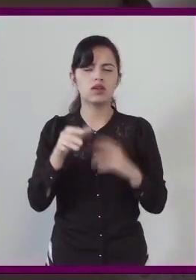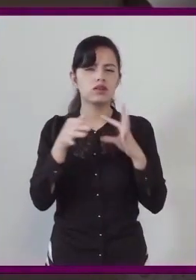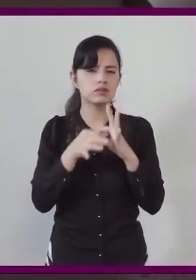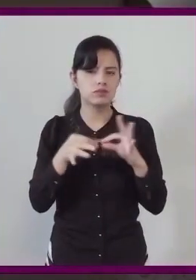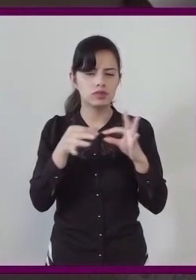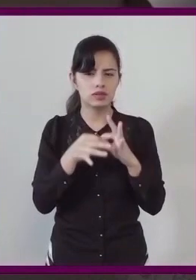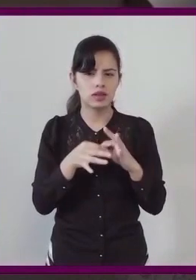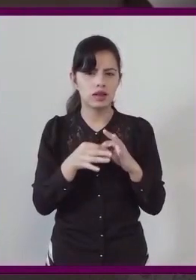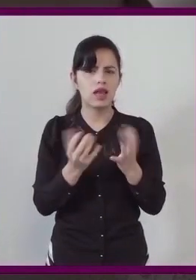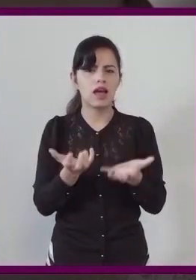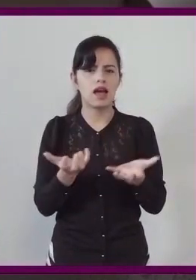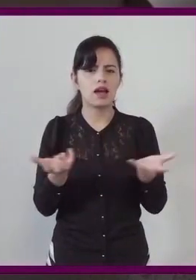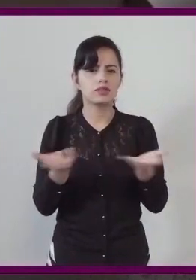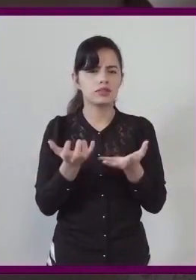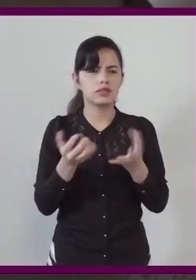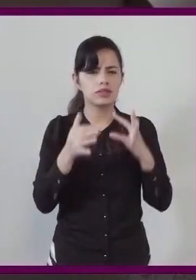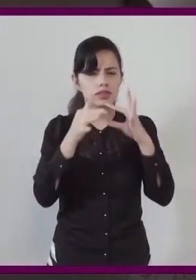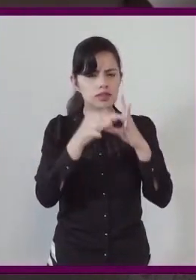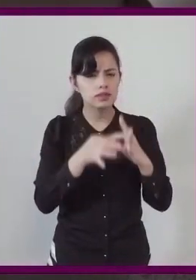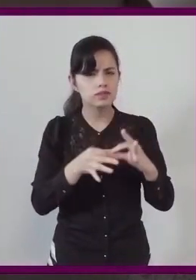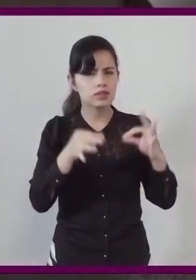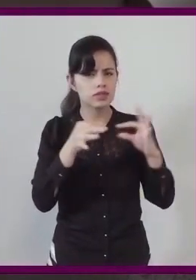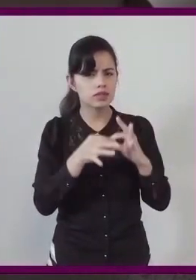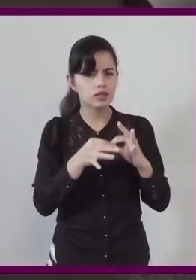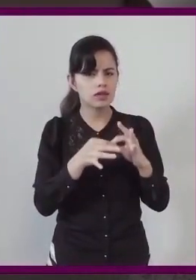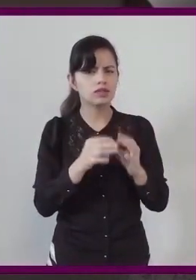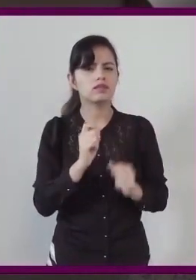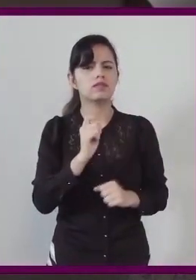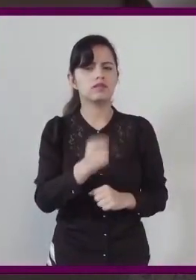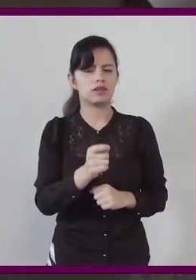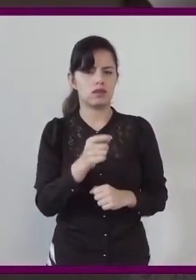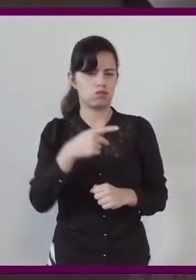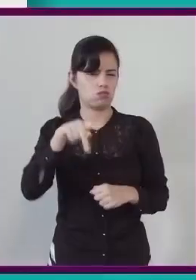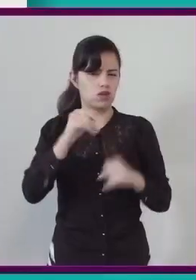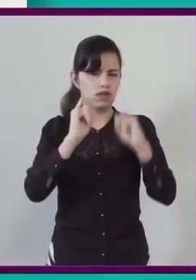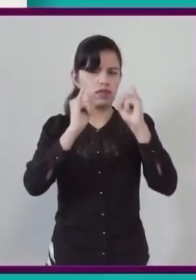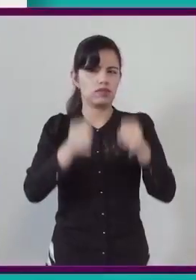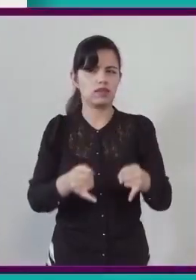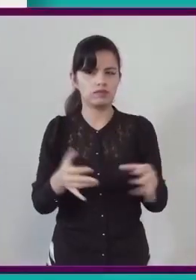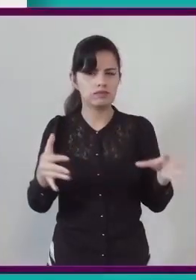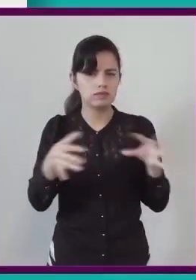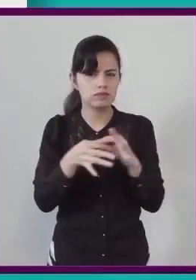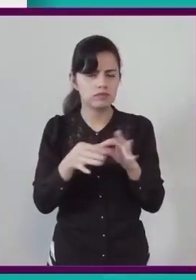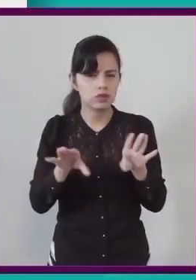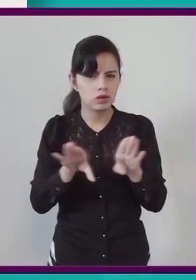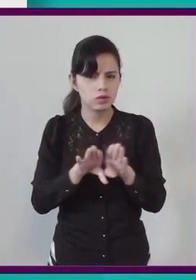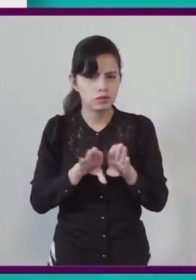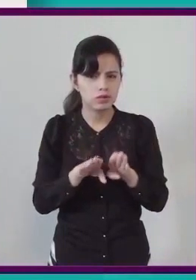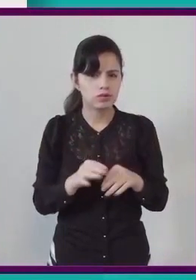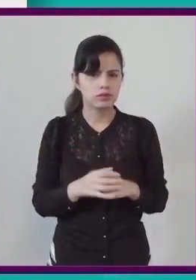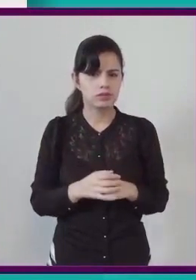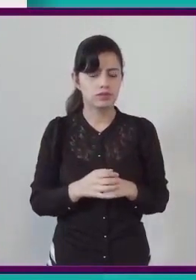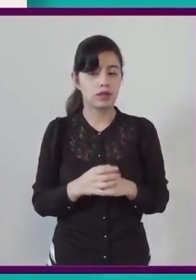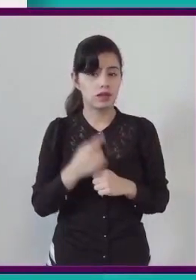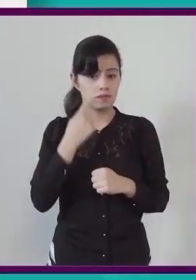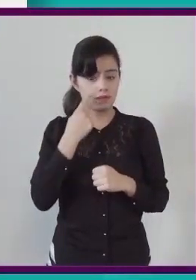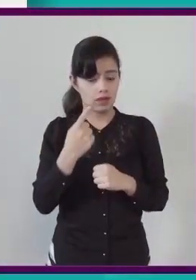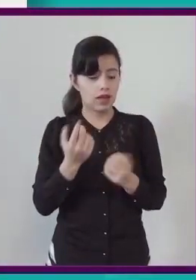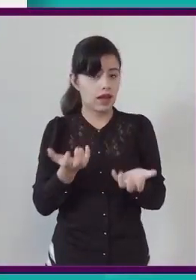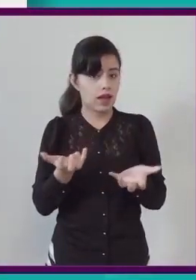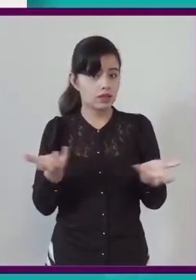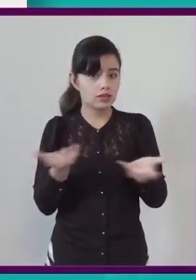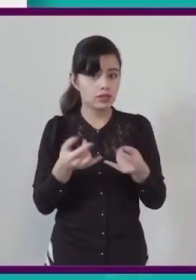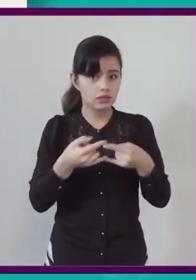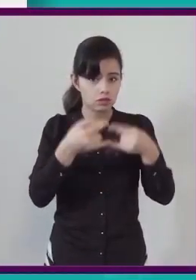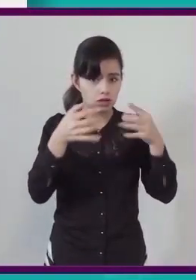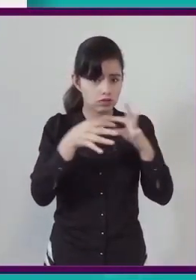consisten las prácticas narrativas y cómo se concibe desde ellas la identidad. Pues mira, las prácticas narrativas vienen